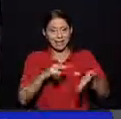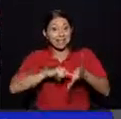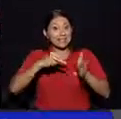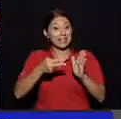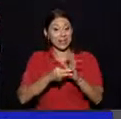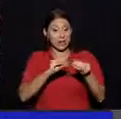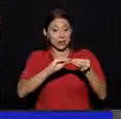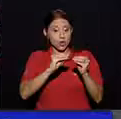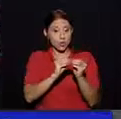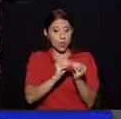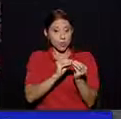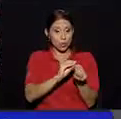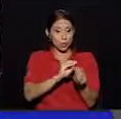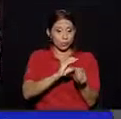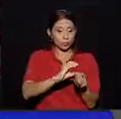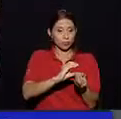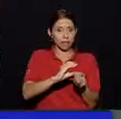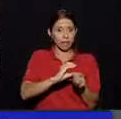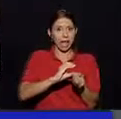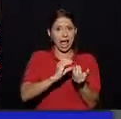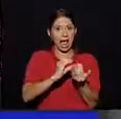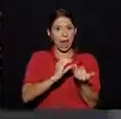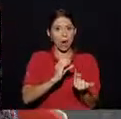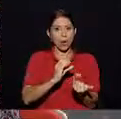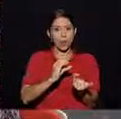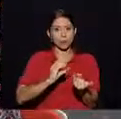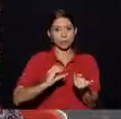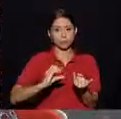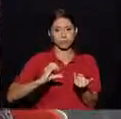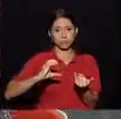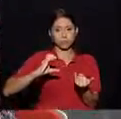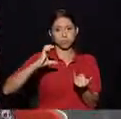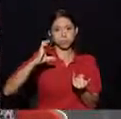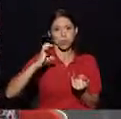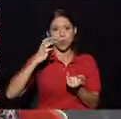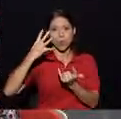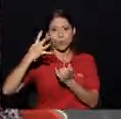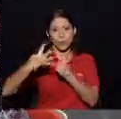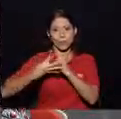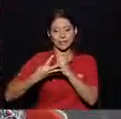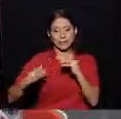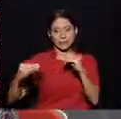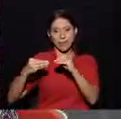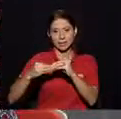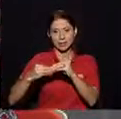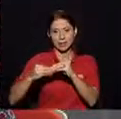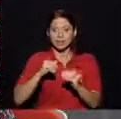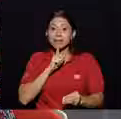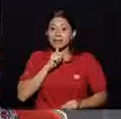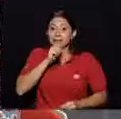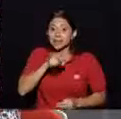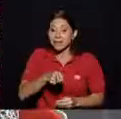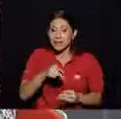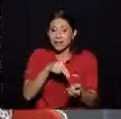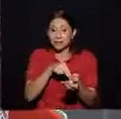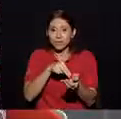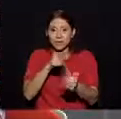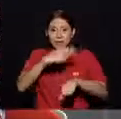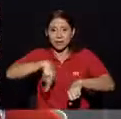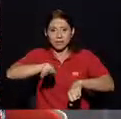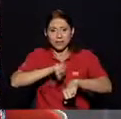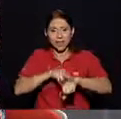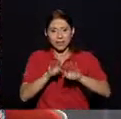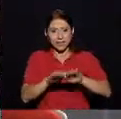numéricamente la cifra se ha cuadruplicado. Y ciertamente el Hospital Nacional de Niños es un